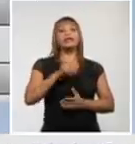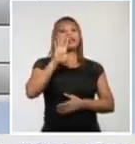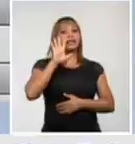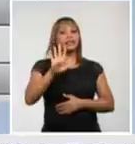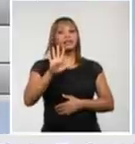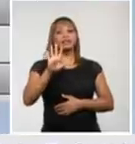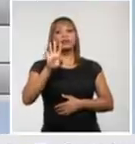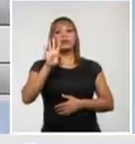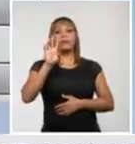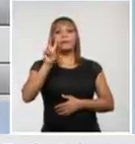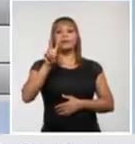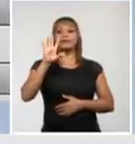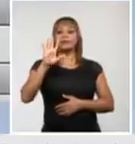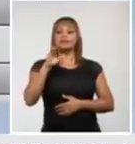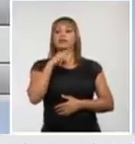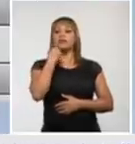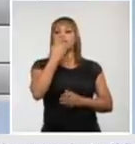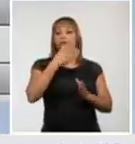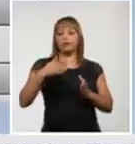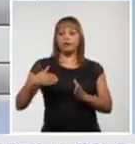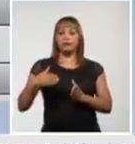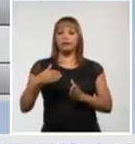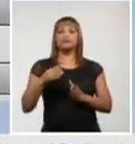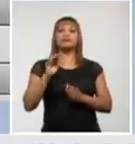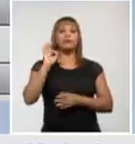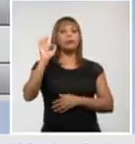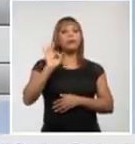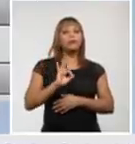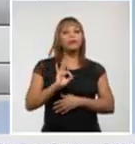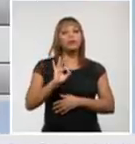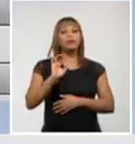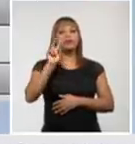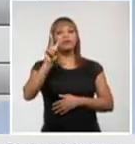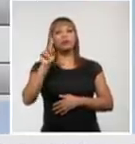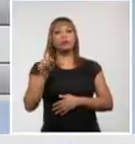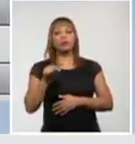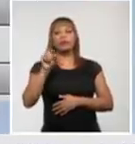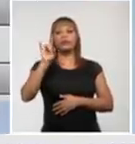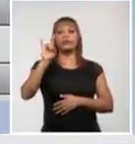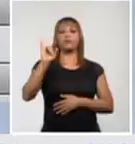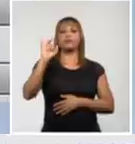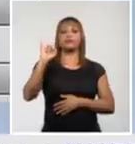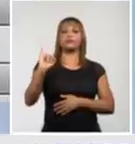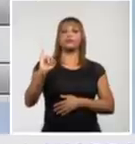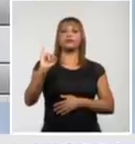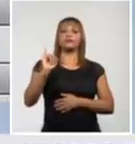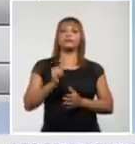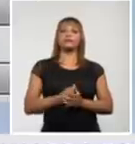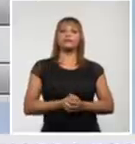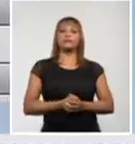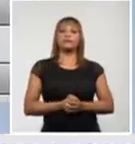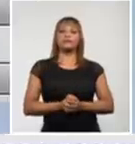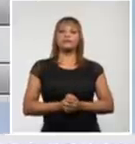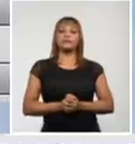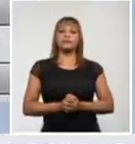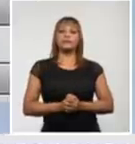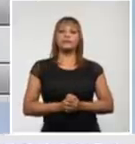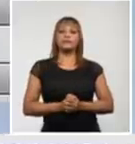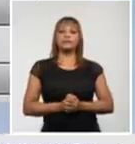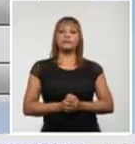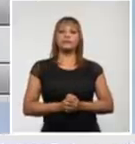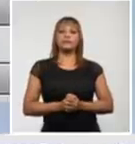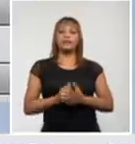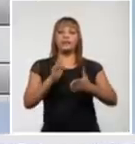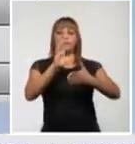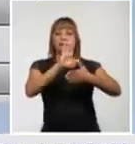525 fallecidos, lo cual da una letalidad de 2,96%. La región de las